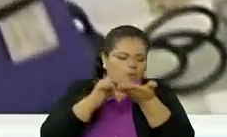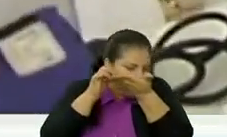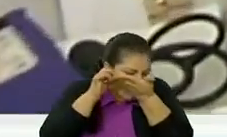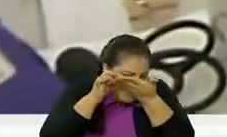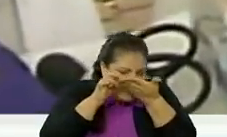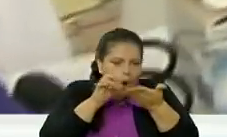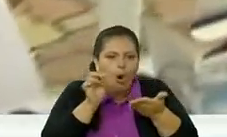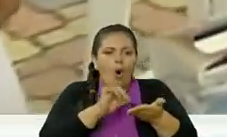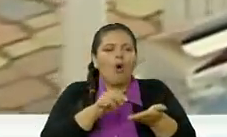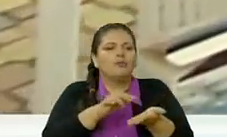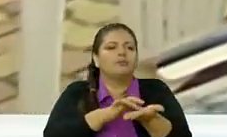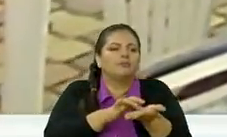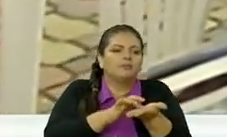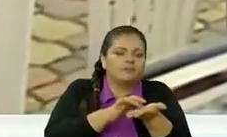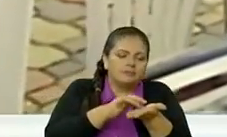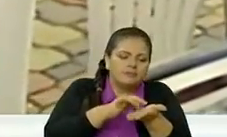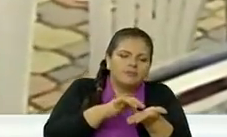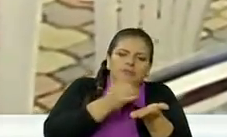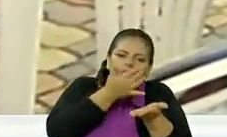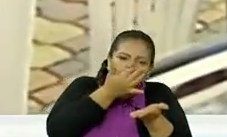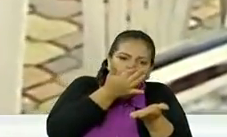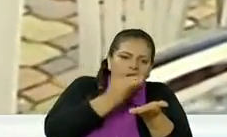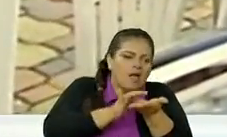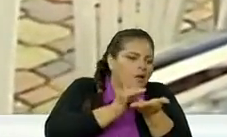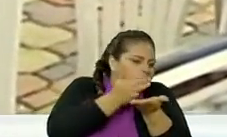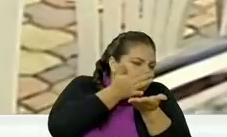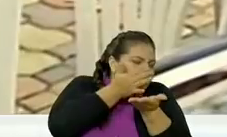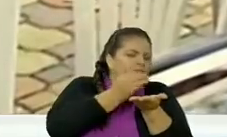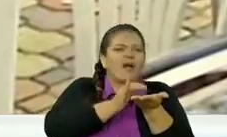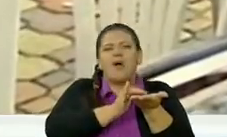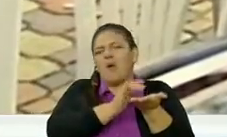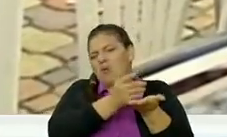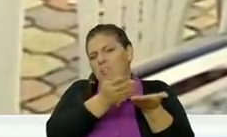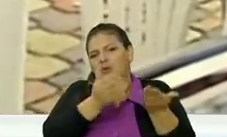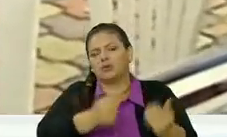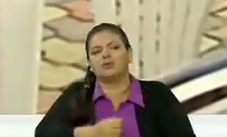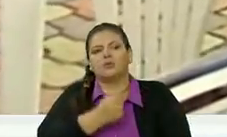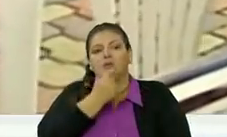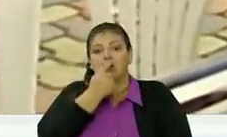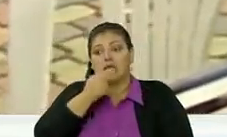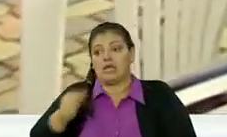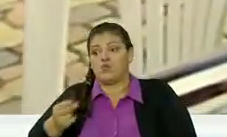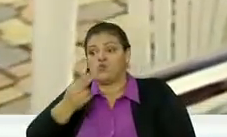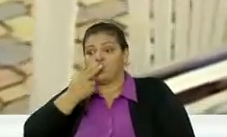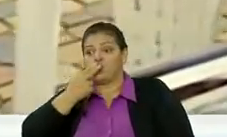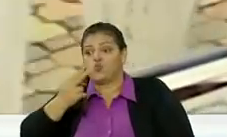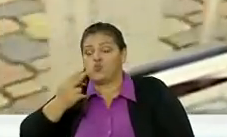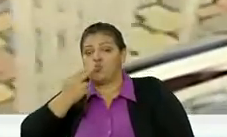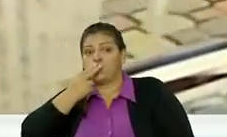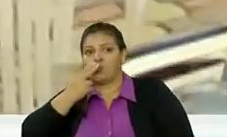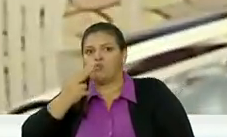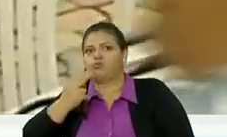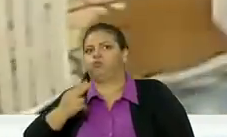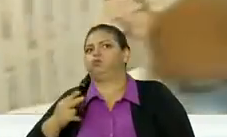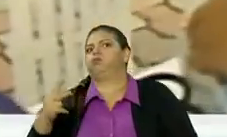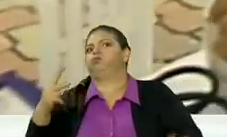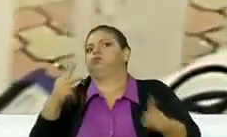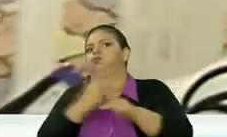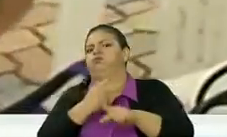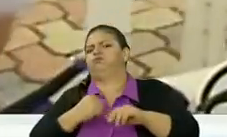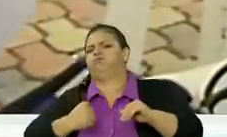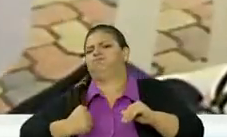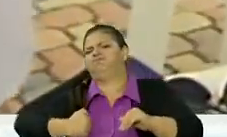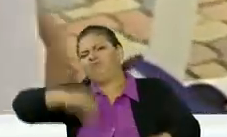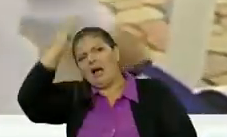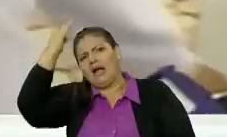consecuencias, recomendaciones, nosotros seguiremos aquí en la parte exterior del Hospital del Guasmo Sur para tratar de obtener